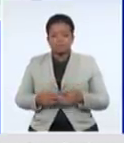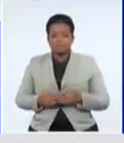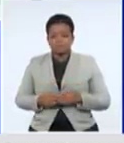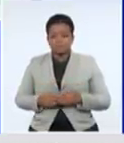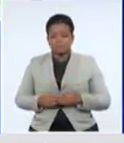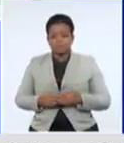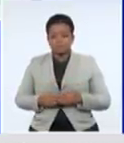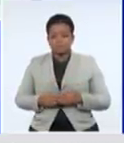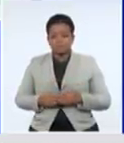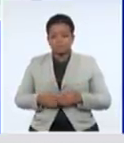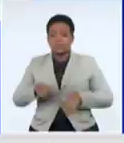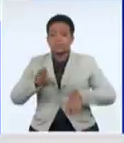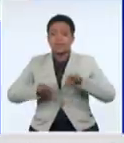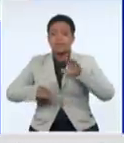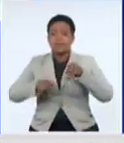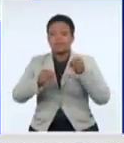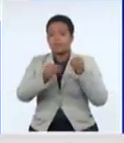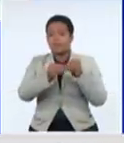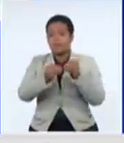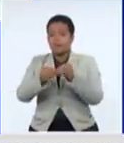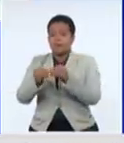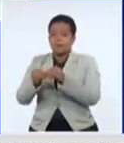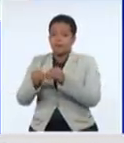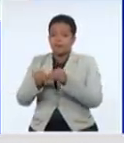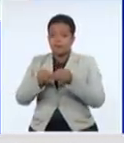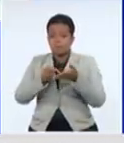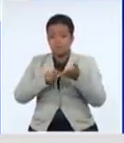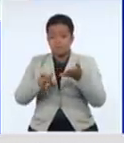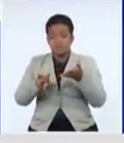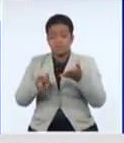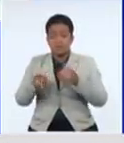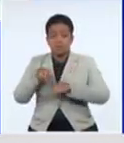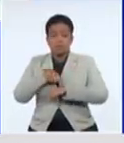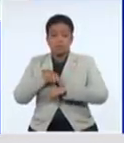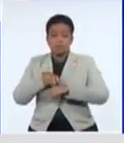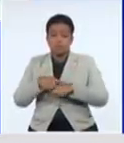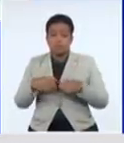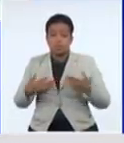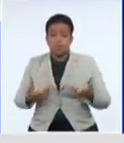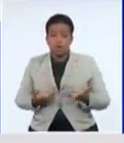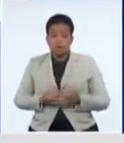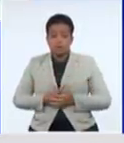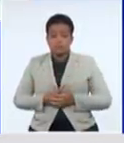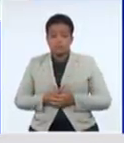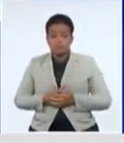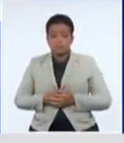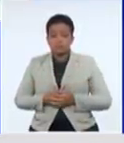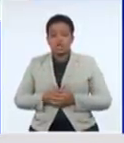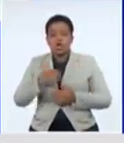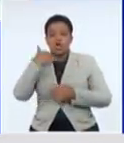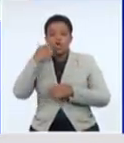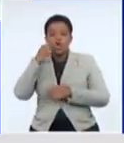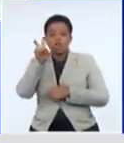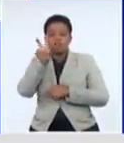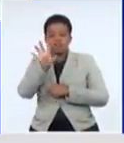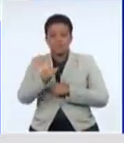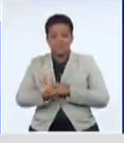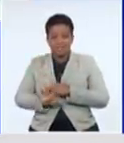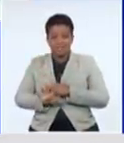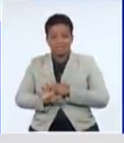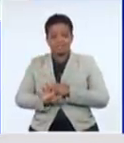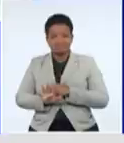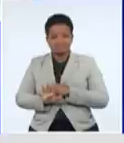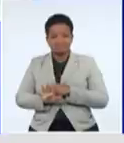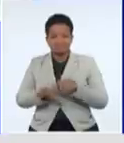con la transmisión que existe en esos momentos. Me aclaran que el color es fucsia, ¿no? Creo que es el color que tiene